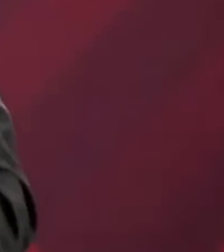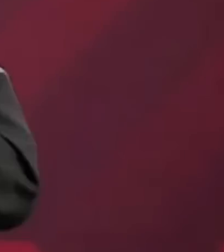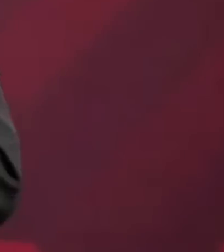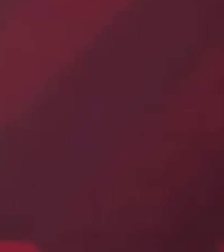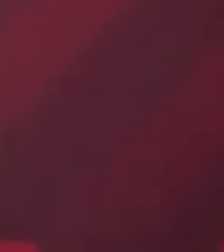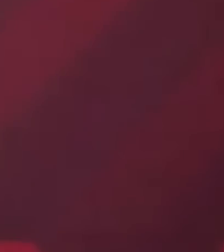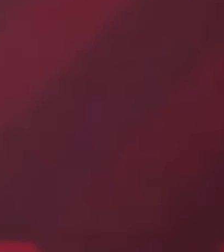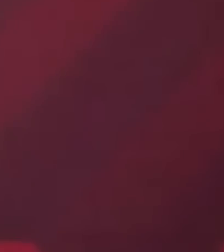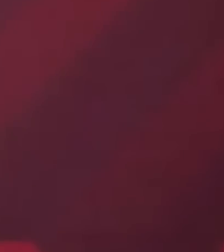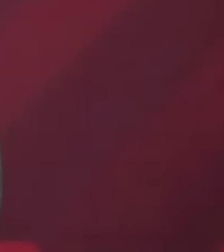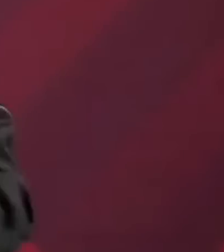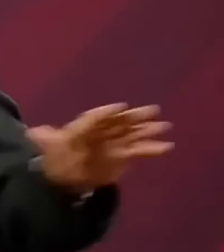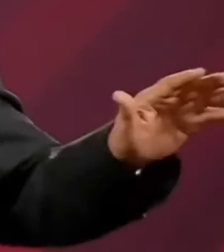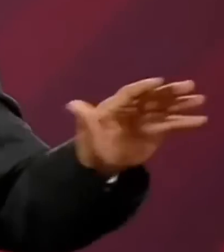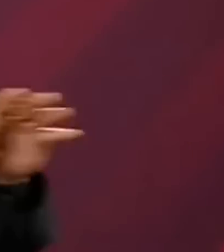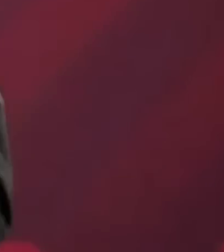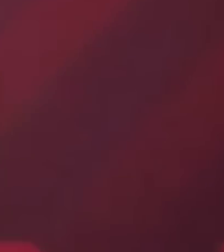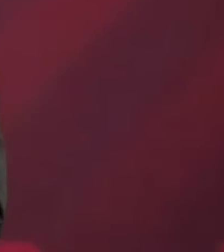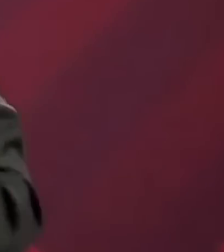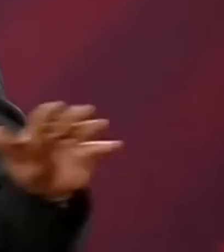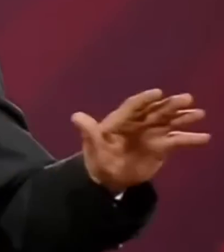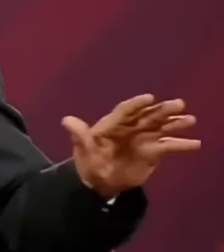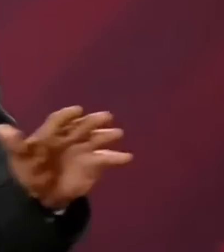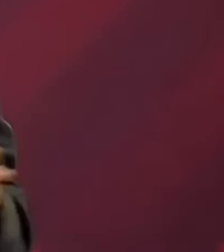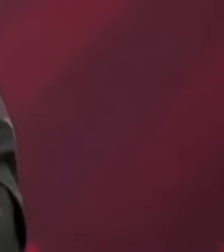Y que vamos a defender siempre